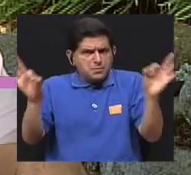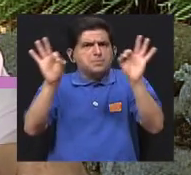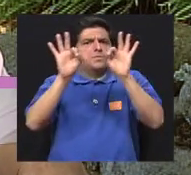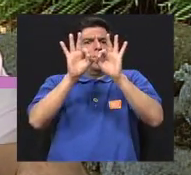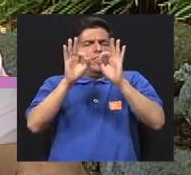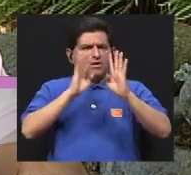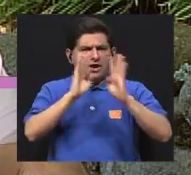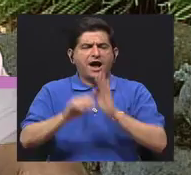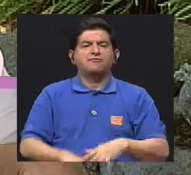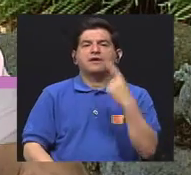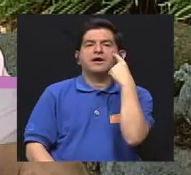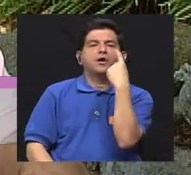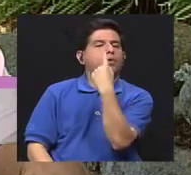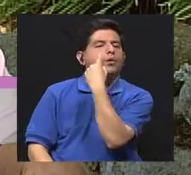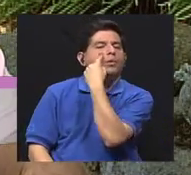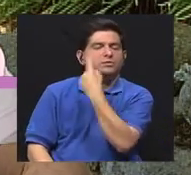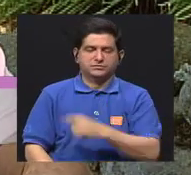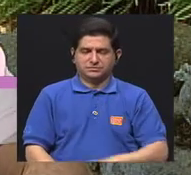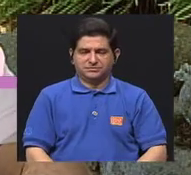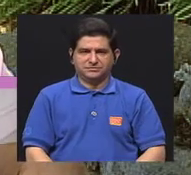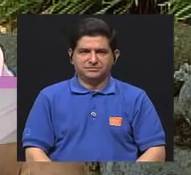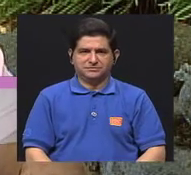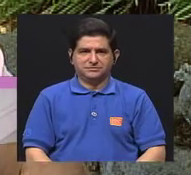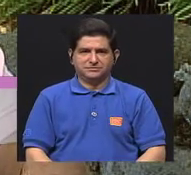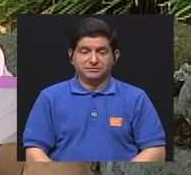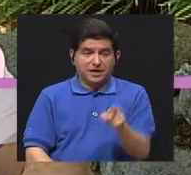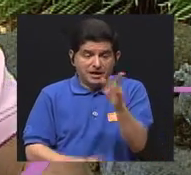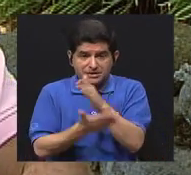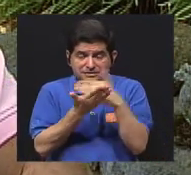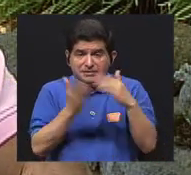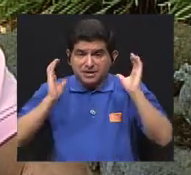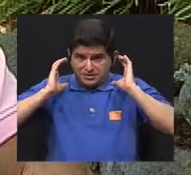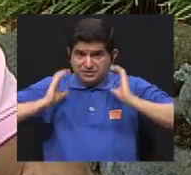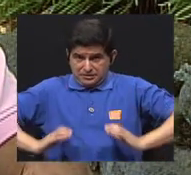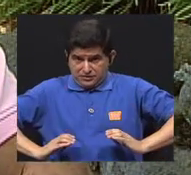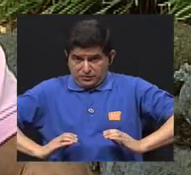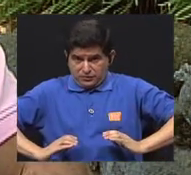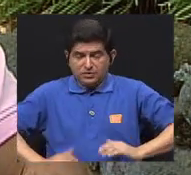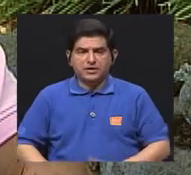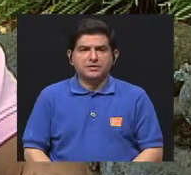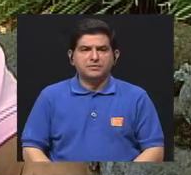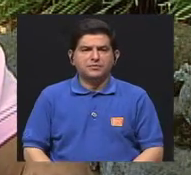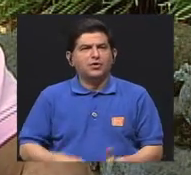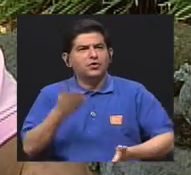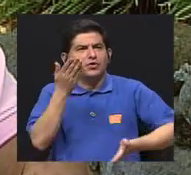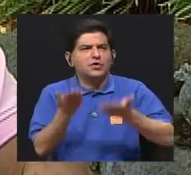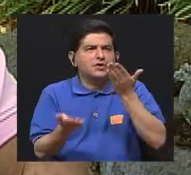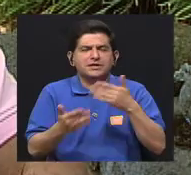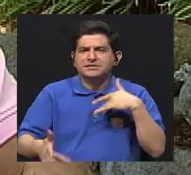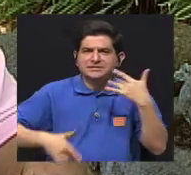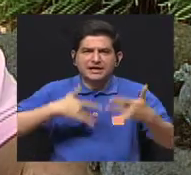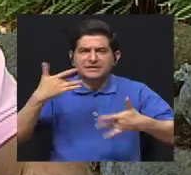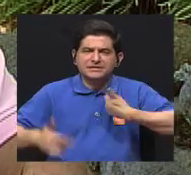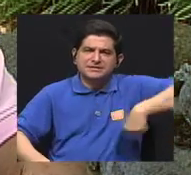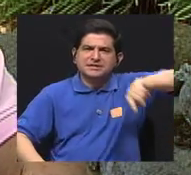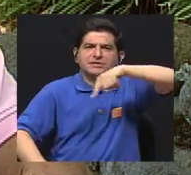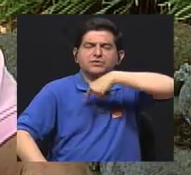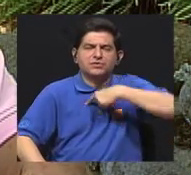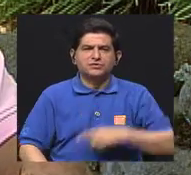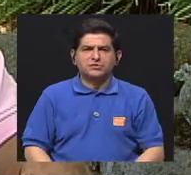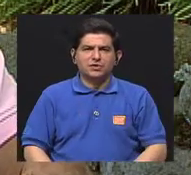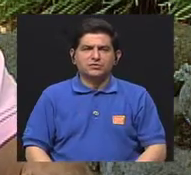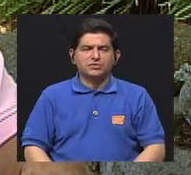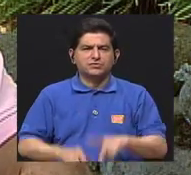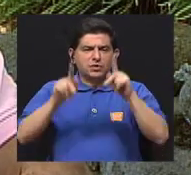vamos a hablar de los ojos. Y es que estos órganos de nuestro cuerpo son tal vez de los sentidos que nosotros como personas